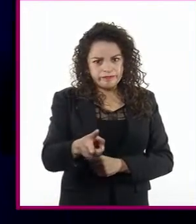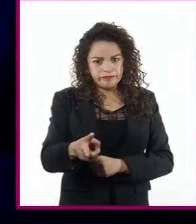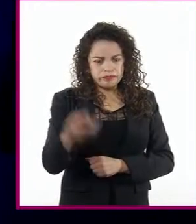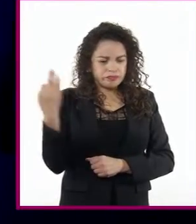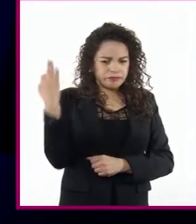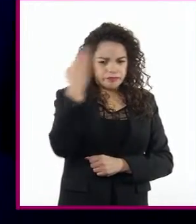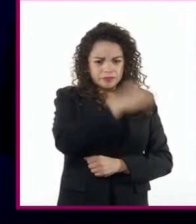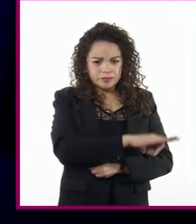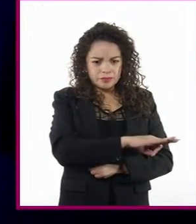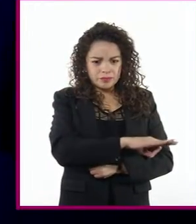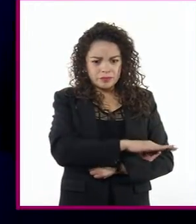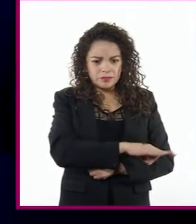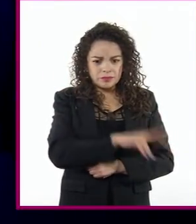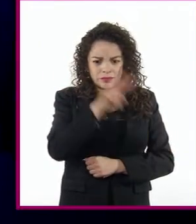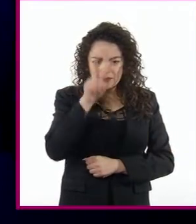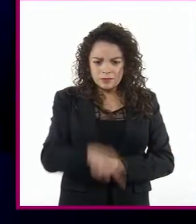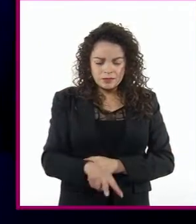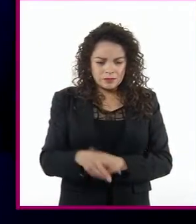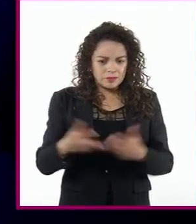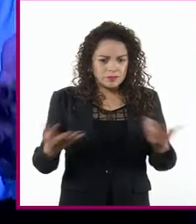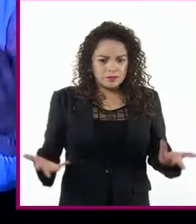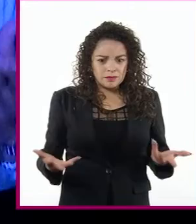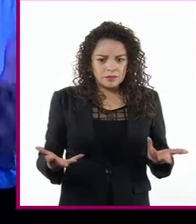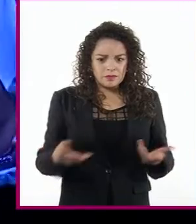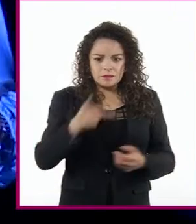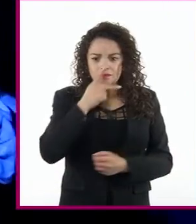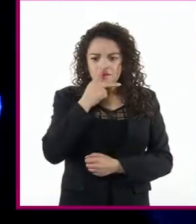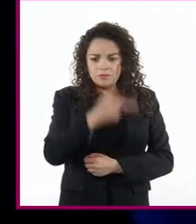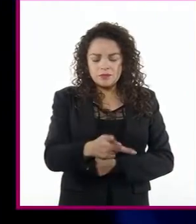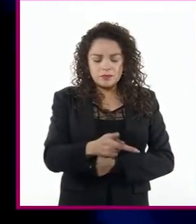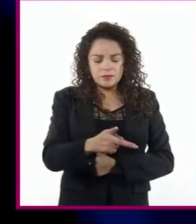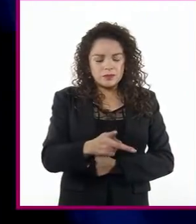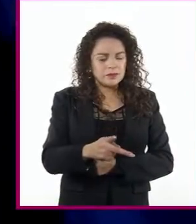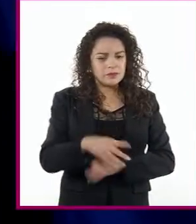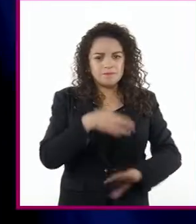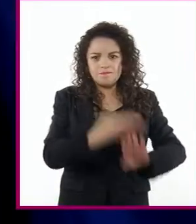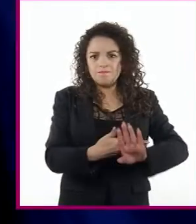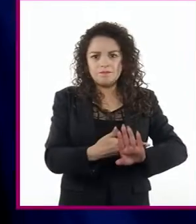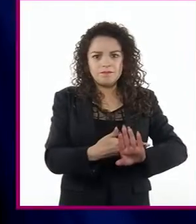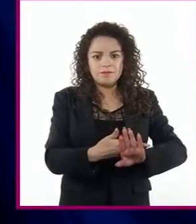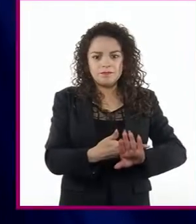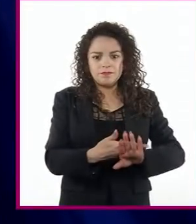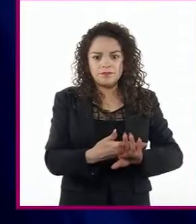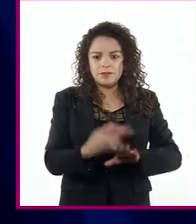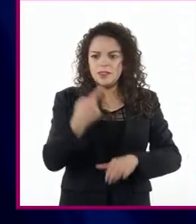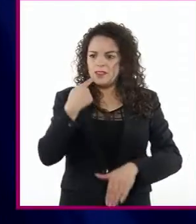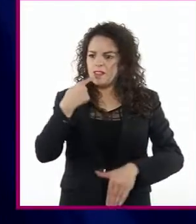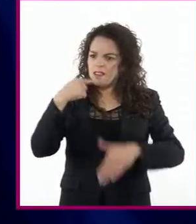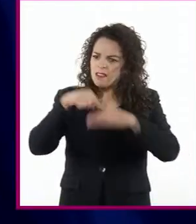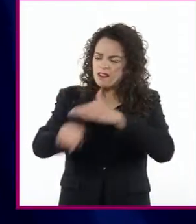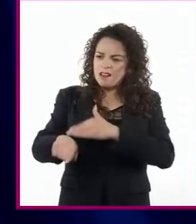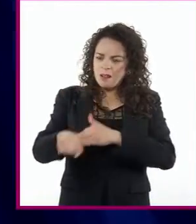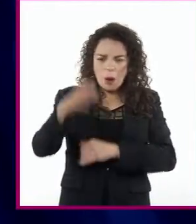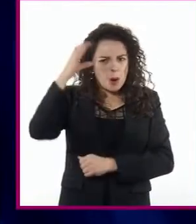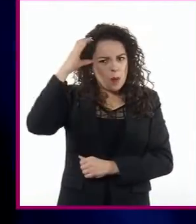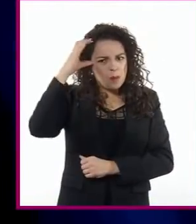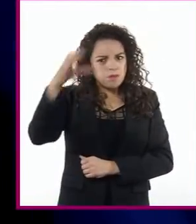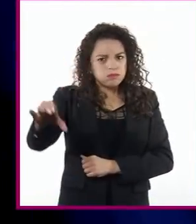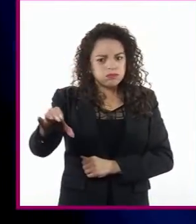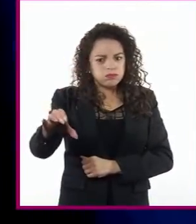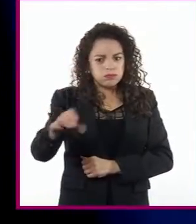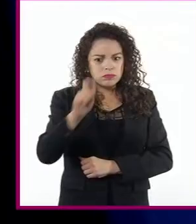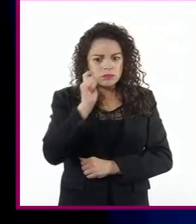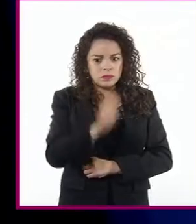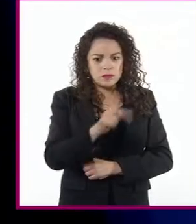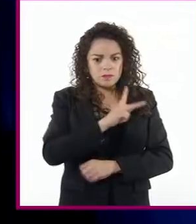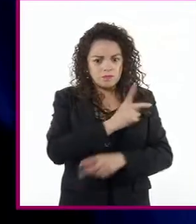pecho! ¡Qué destinos tan enormes! ¡Qué palabras, qué amenazas! ¡Y qué delitos atroces por rendir mi castidad a